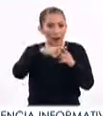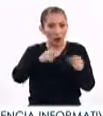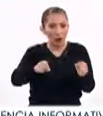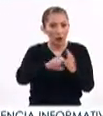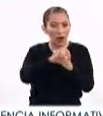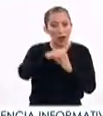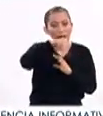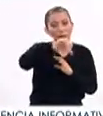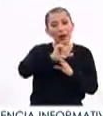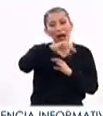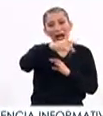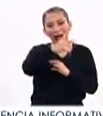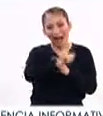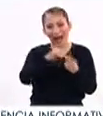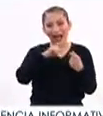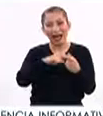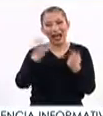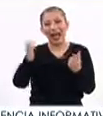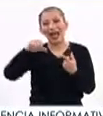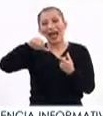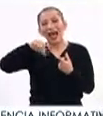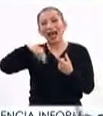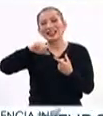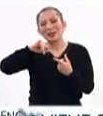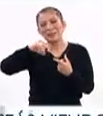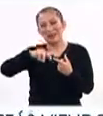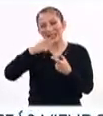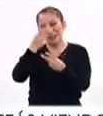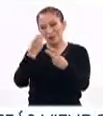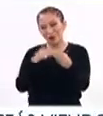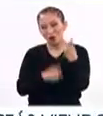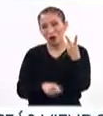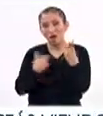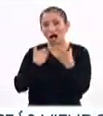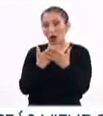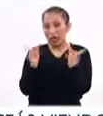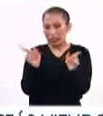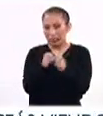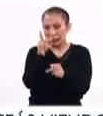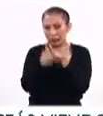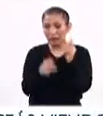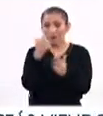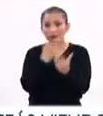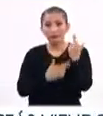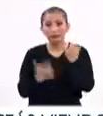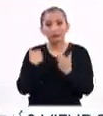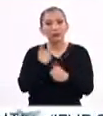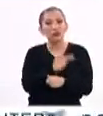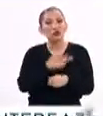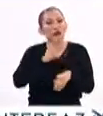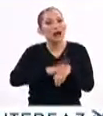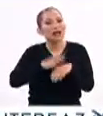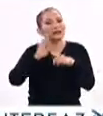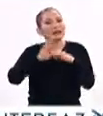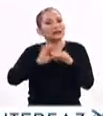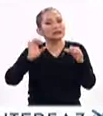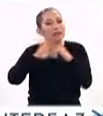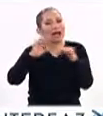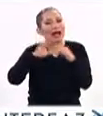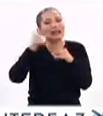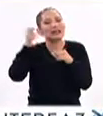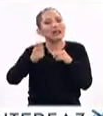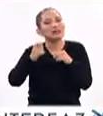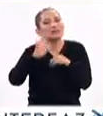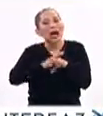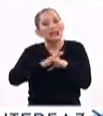¿no? Como el manga, el anime, etcétera. Vamos a hacer una breve pausa, pero al regresar me gustaría que nos contaran ¿qué